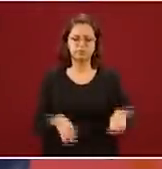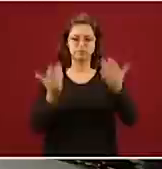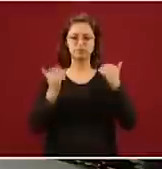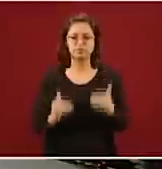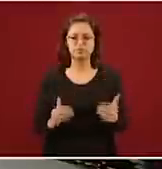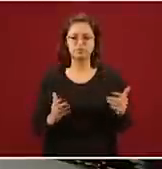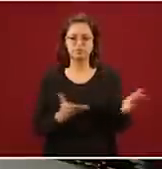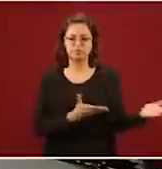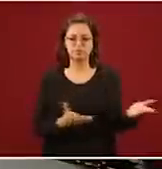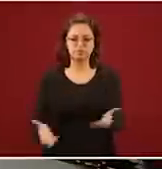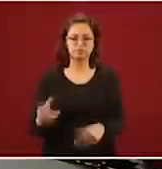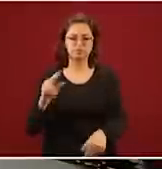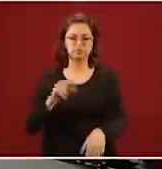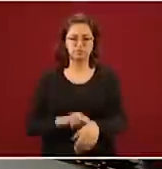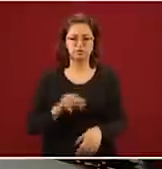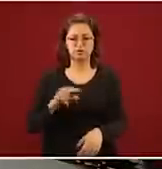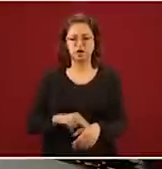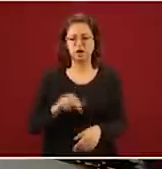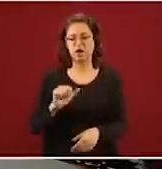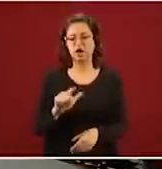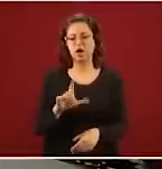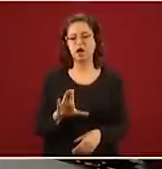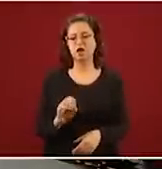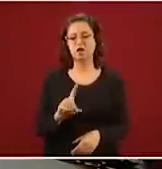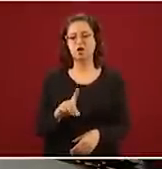darle la palabra al doctor Alcocer.